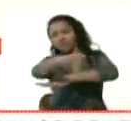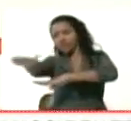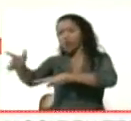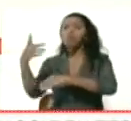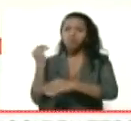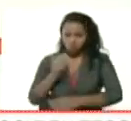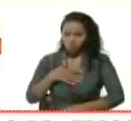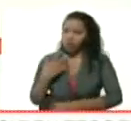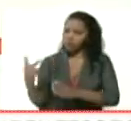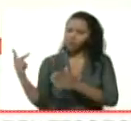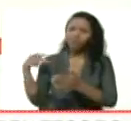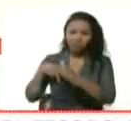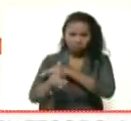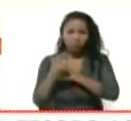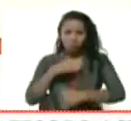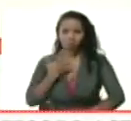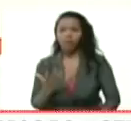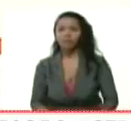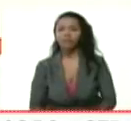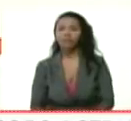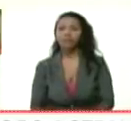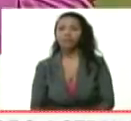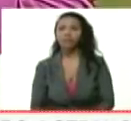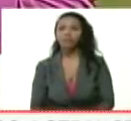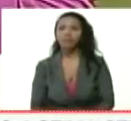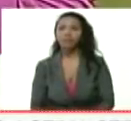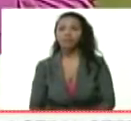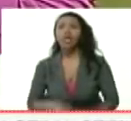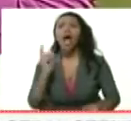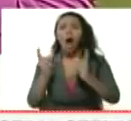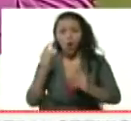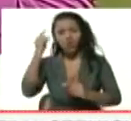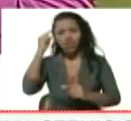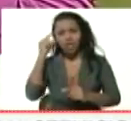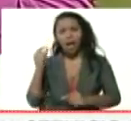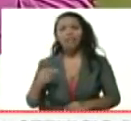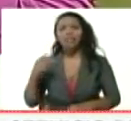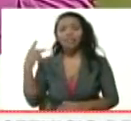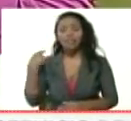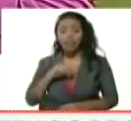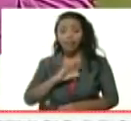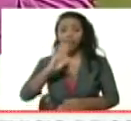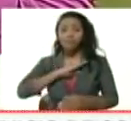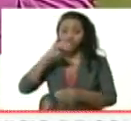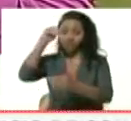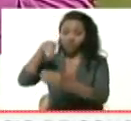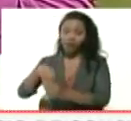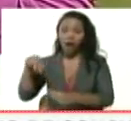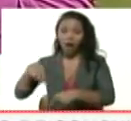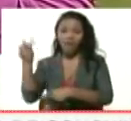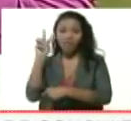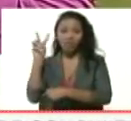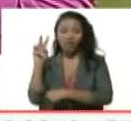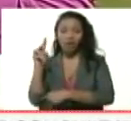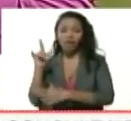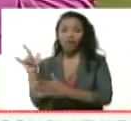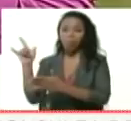lados. Pueden entrar. Algún día tendrán que posarse aquí en Venezuela sin aparatos